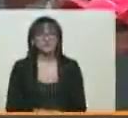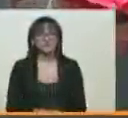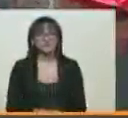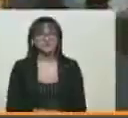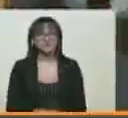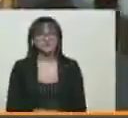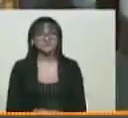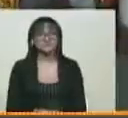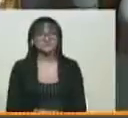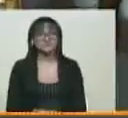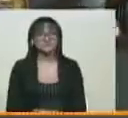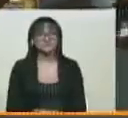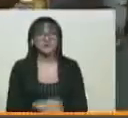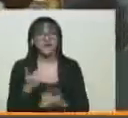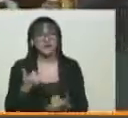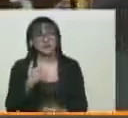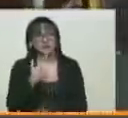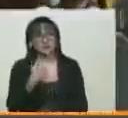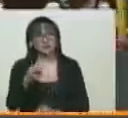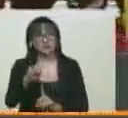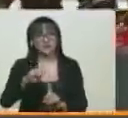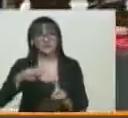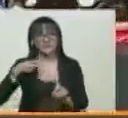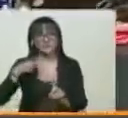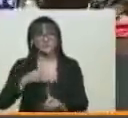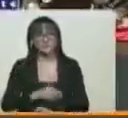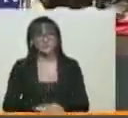Y yo vengo a decirle ahora, Amazonas,